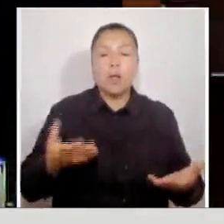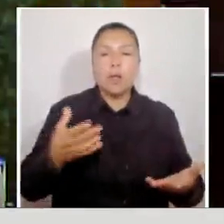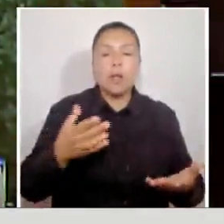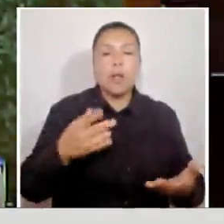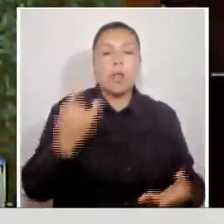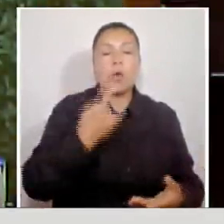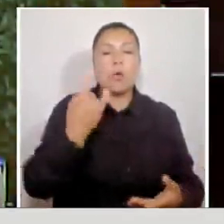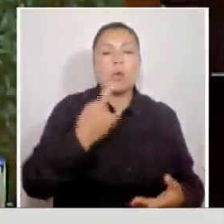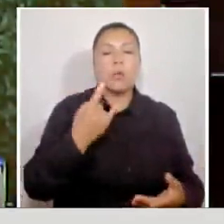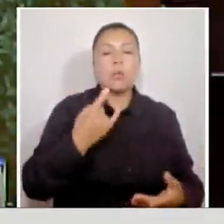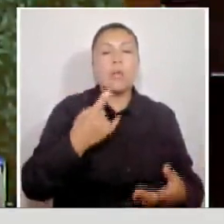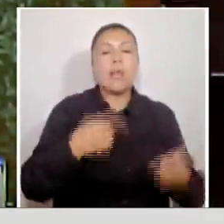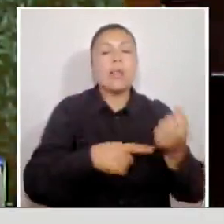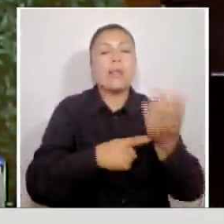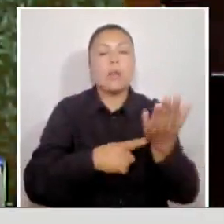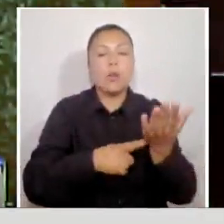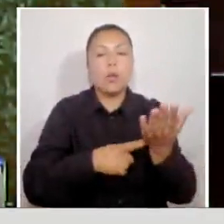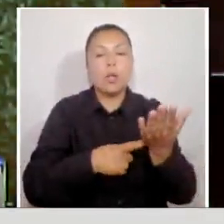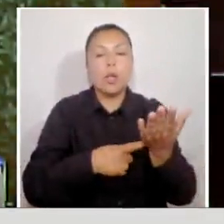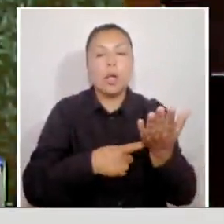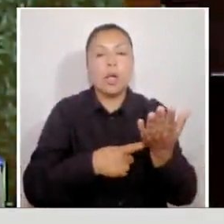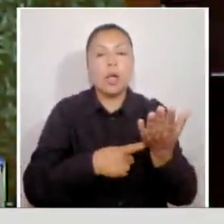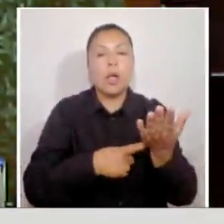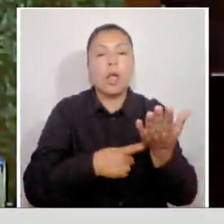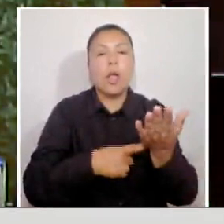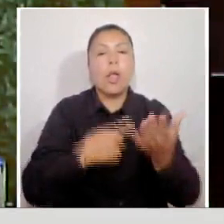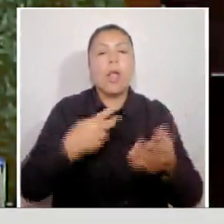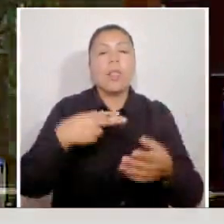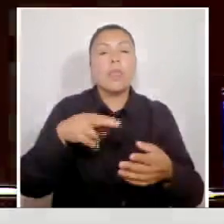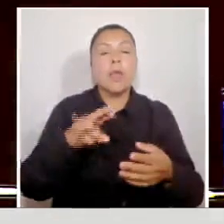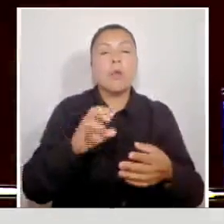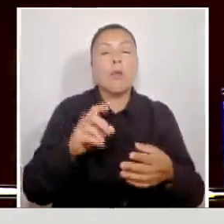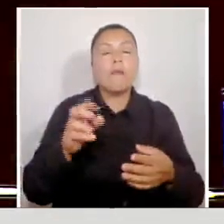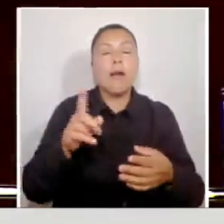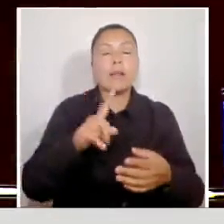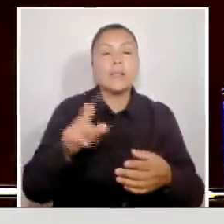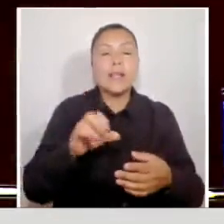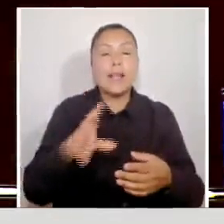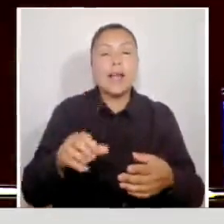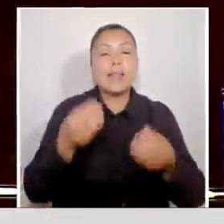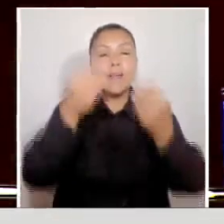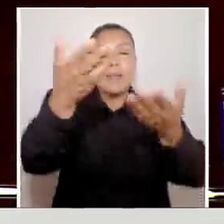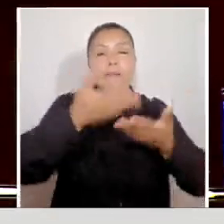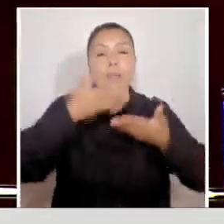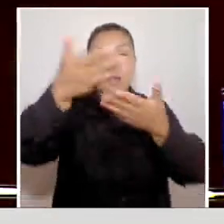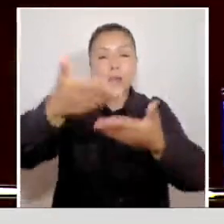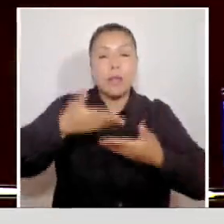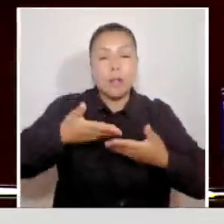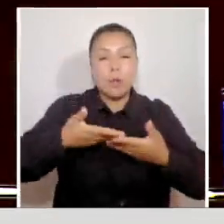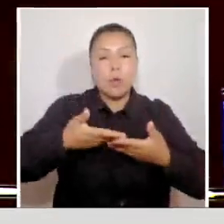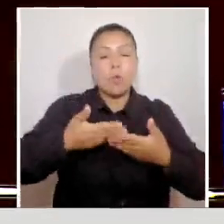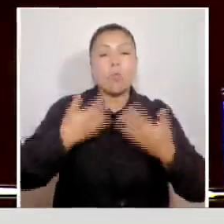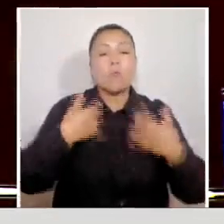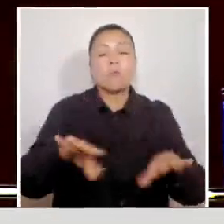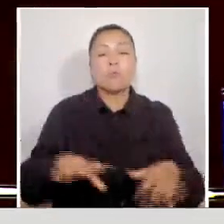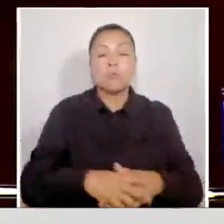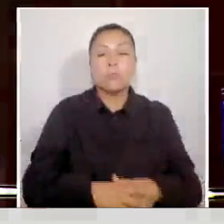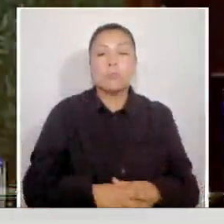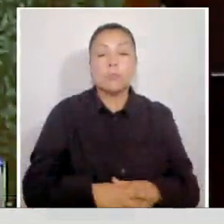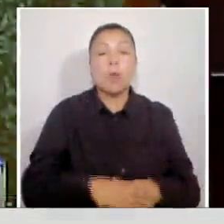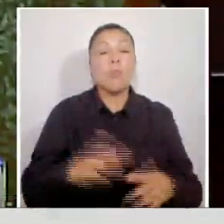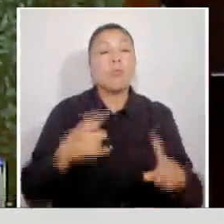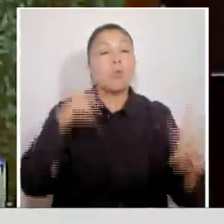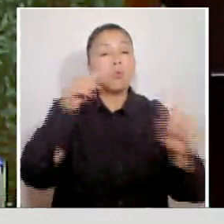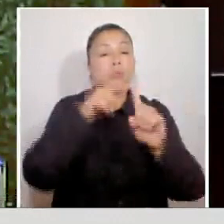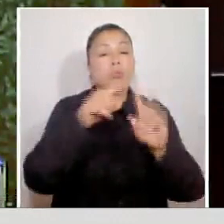of Technology en Nueva zelandia bienvenida bienvenido por no haber sido objeto de indicación por no haber sido objeto de